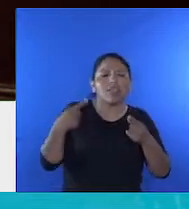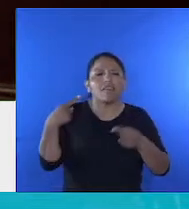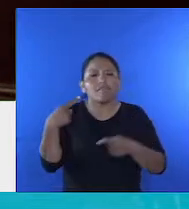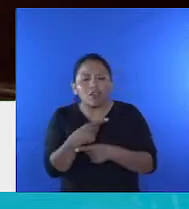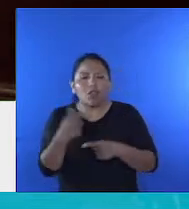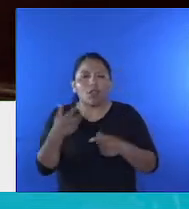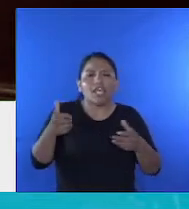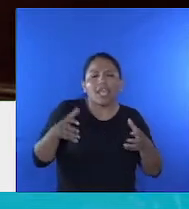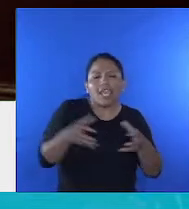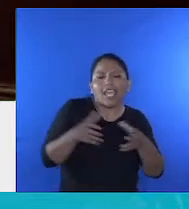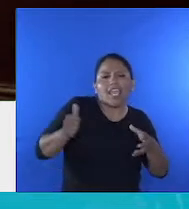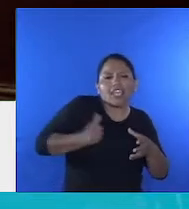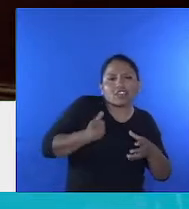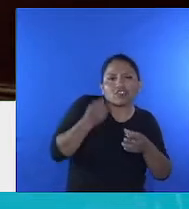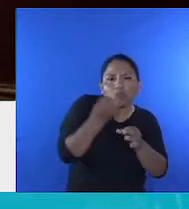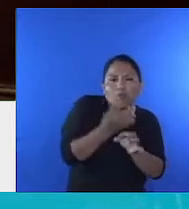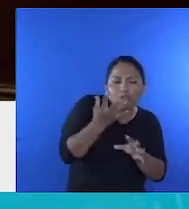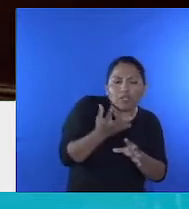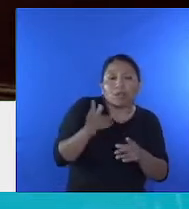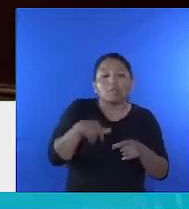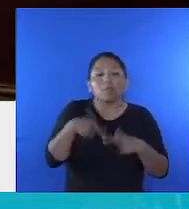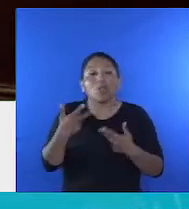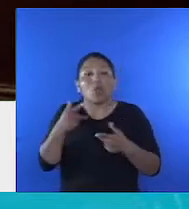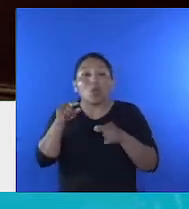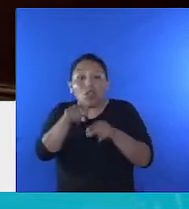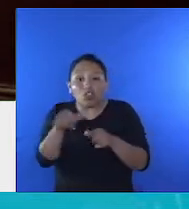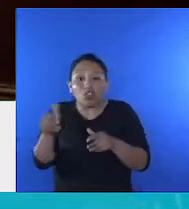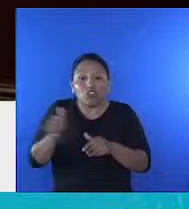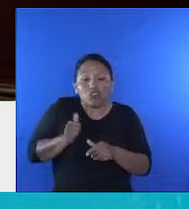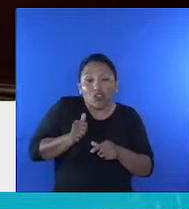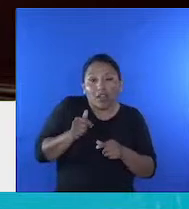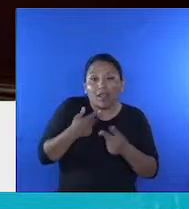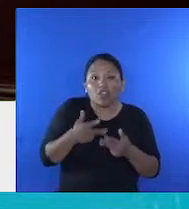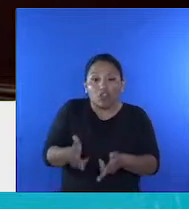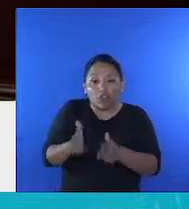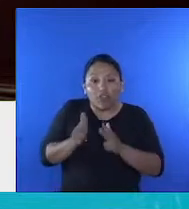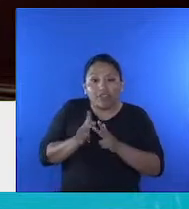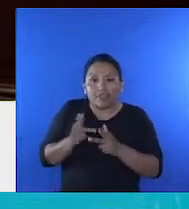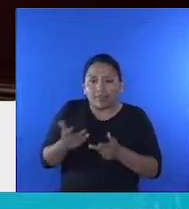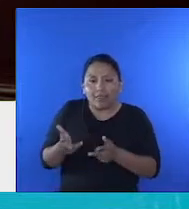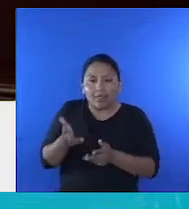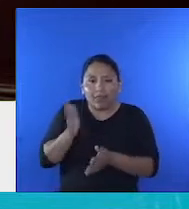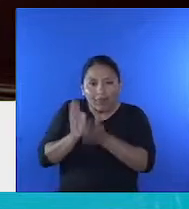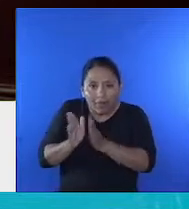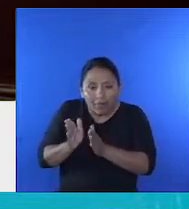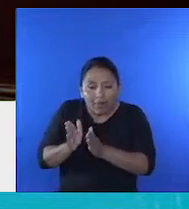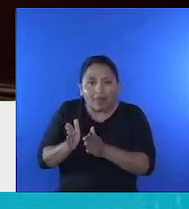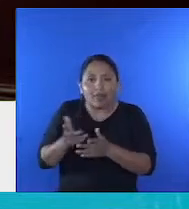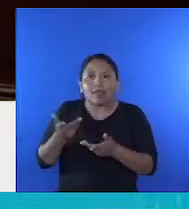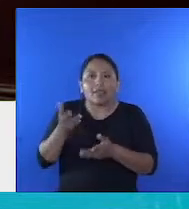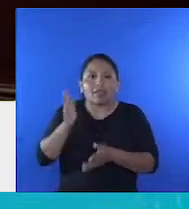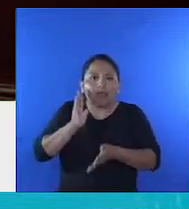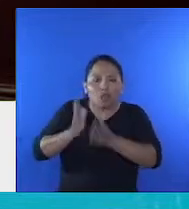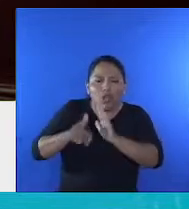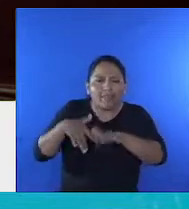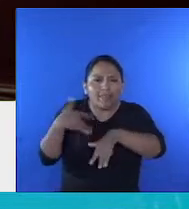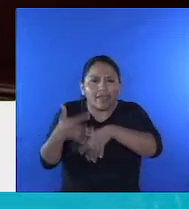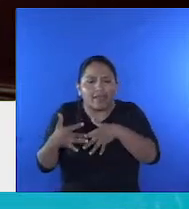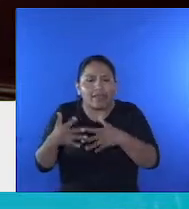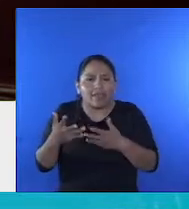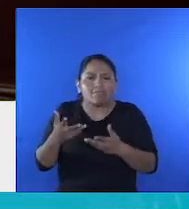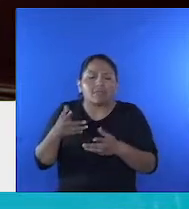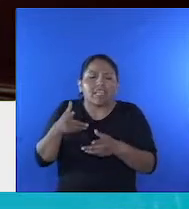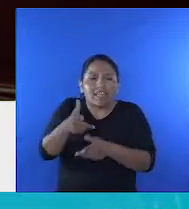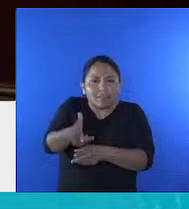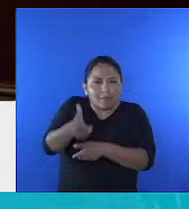de los ejércitos más profesionales del mundo, pero cuando esos soldados conscriptos nos dicen que los torturaron, que los violentaron, que